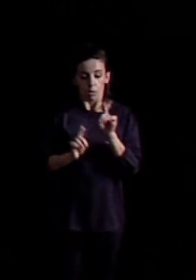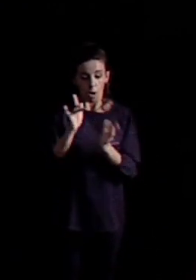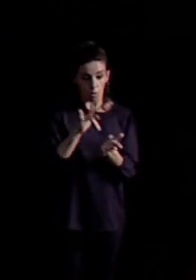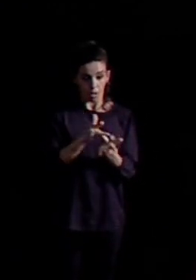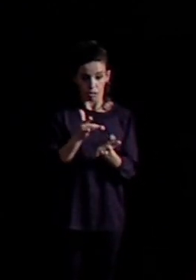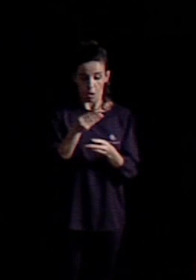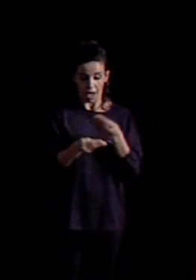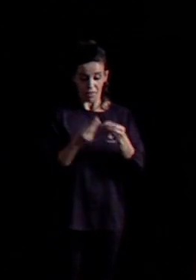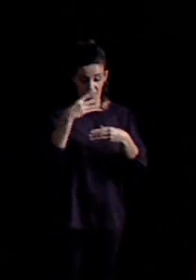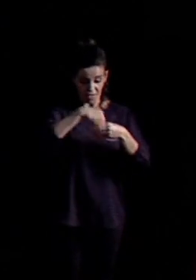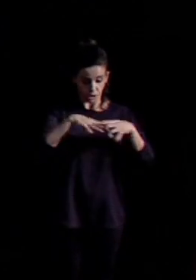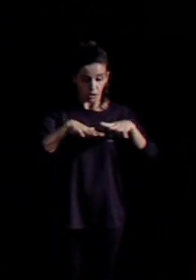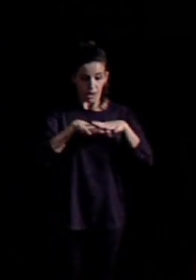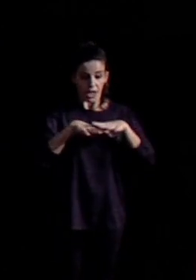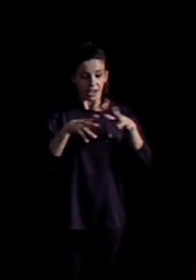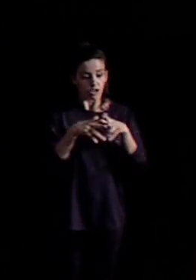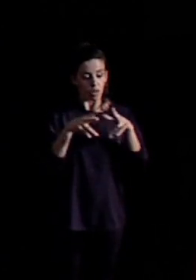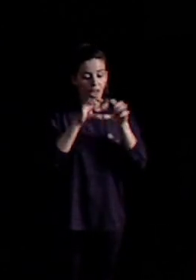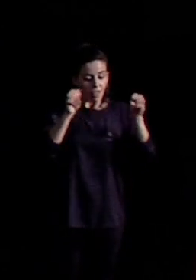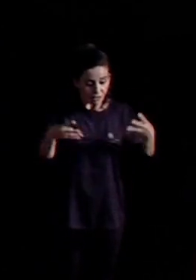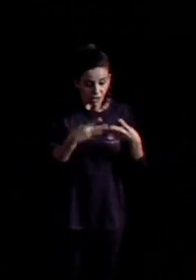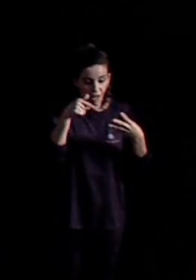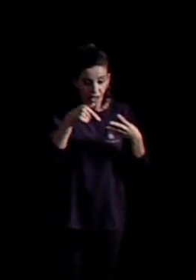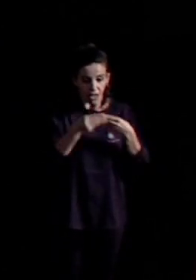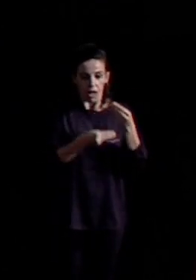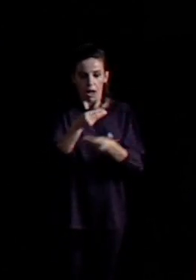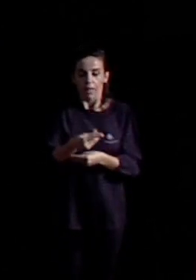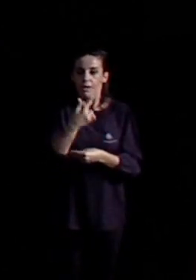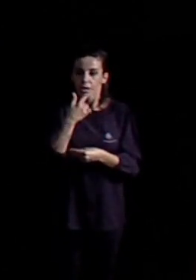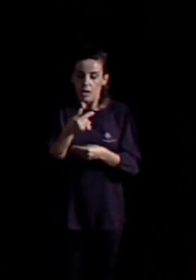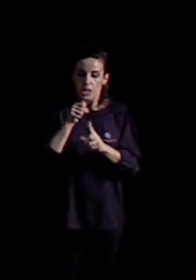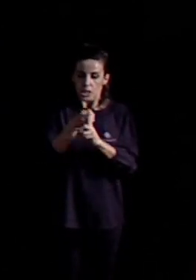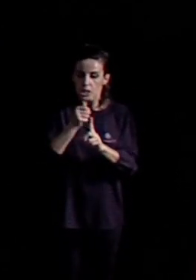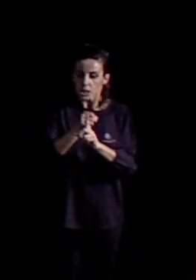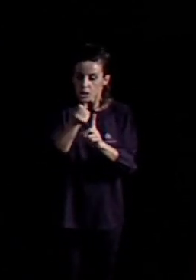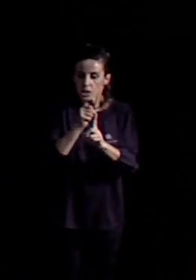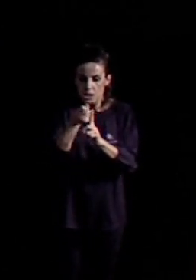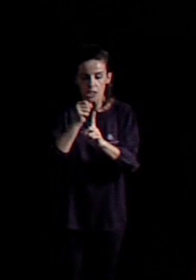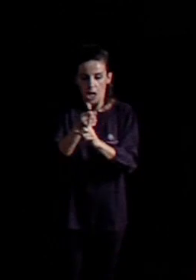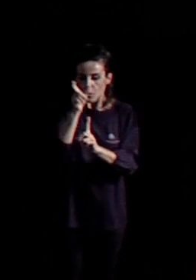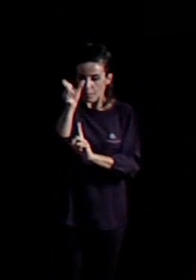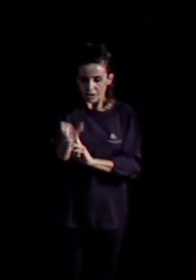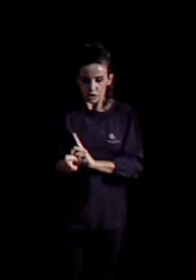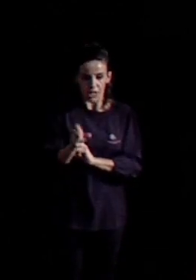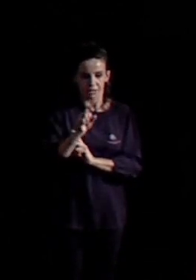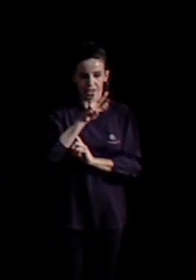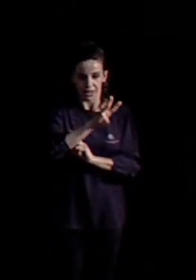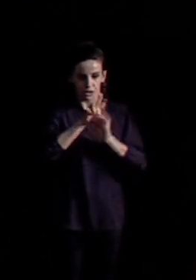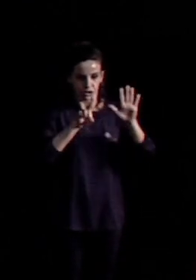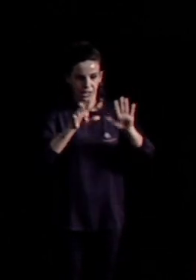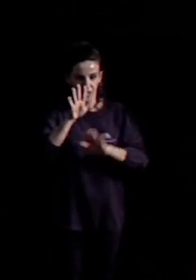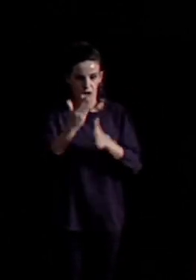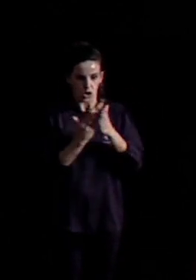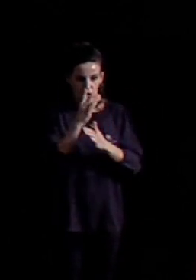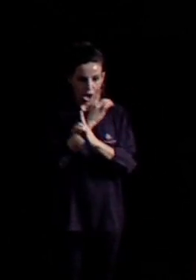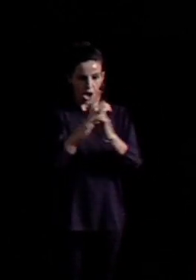cuando se hace a través de las redes y de internet, estamos hablando de que se está machacando a una persona 365 días del